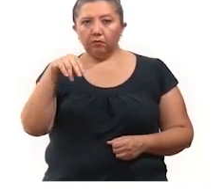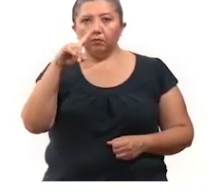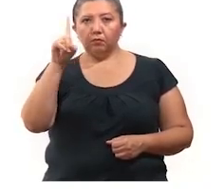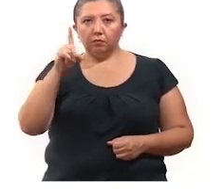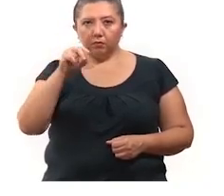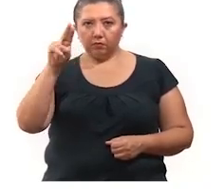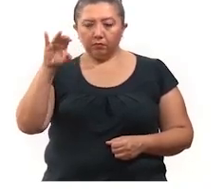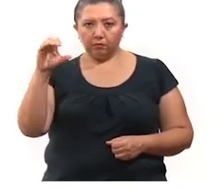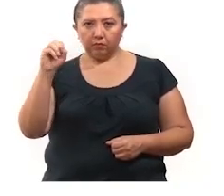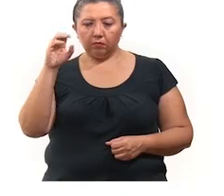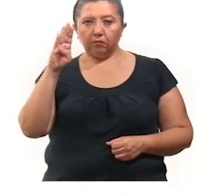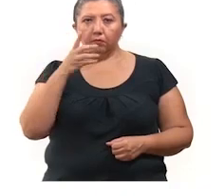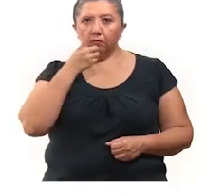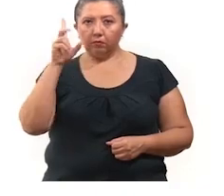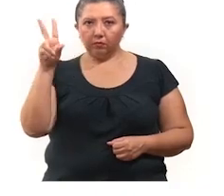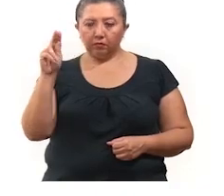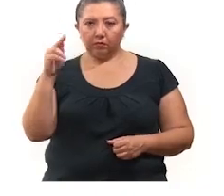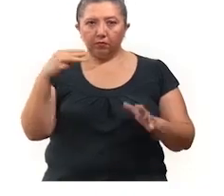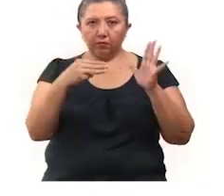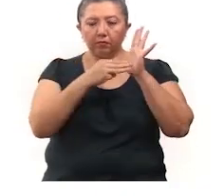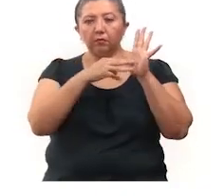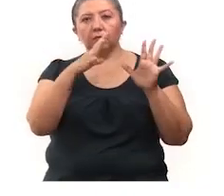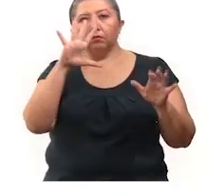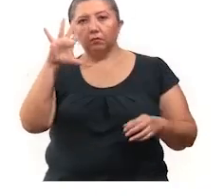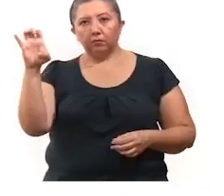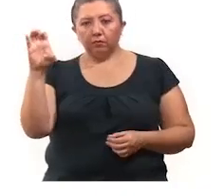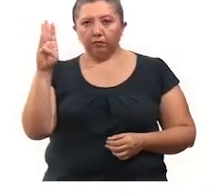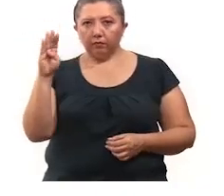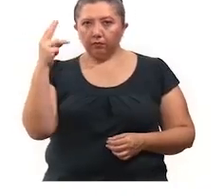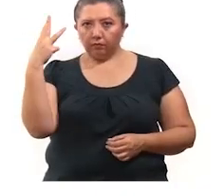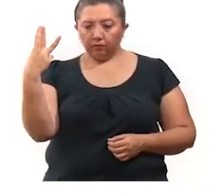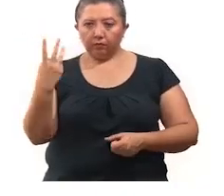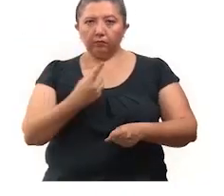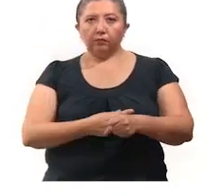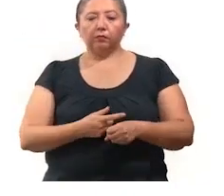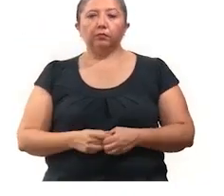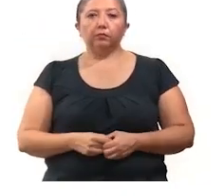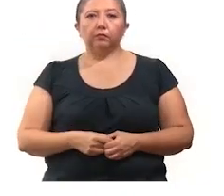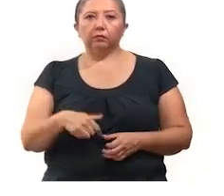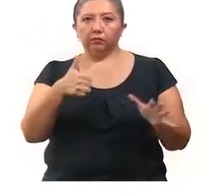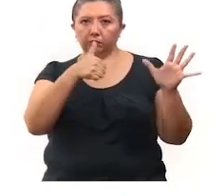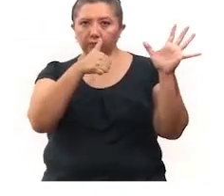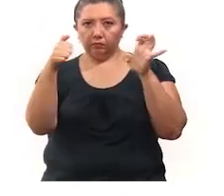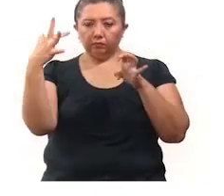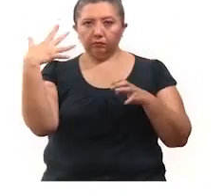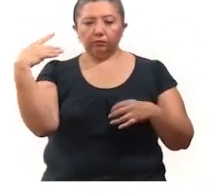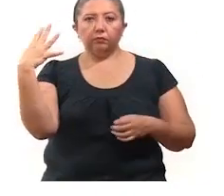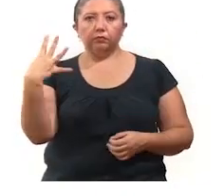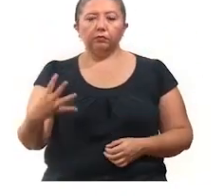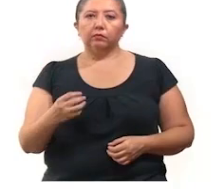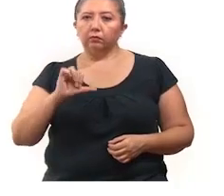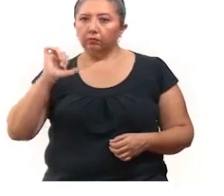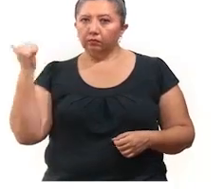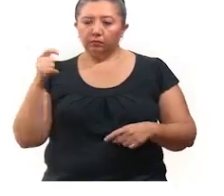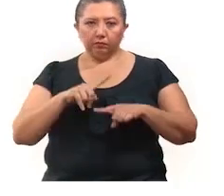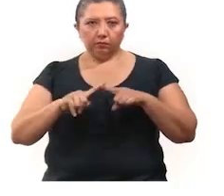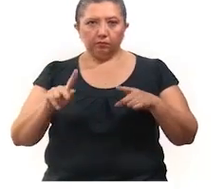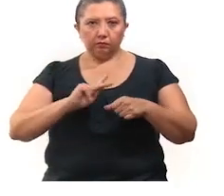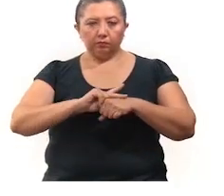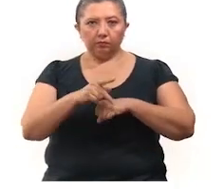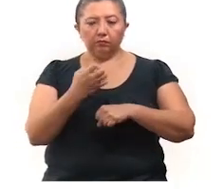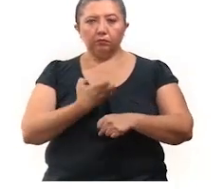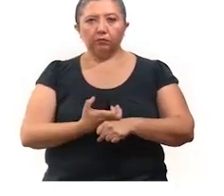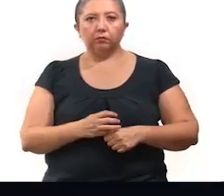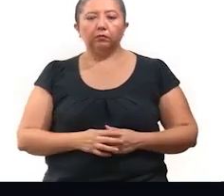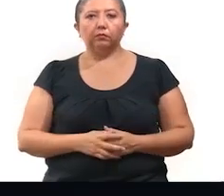Tzucacap. De los 80.593 casos positivos, 654 son de otro país u